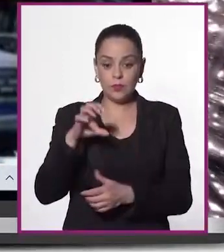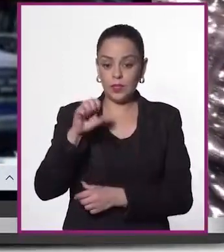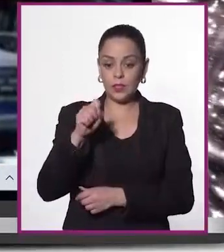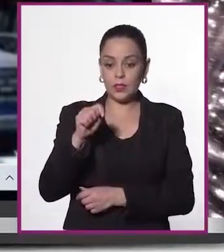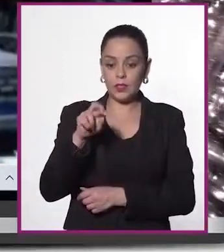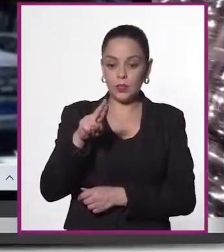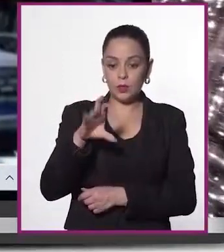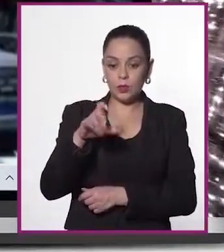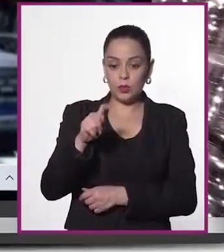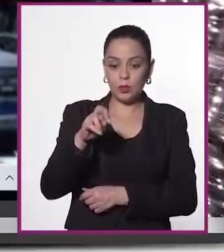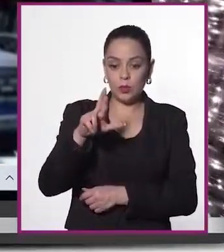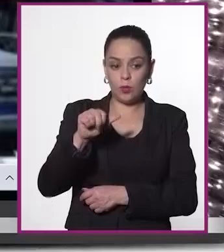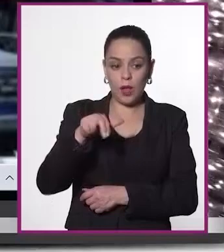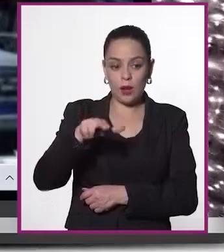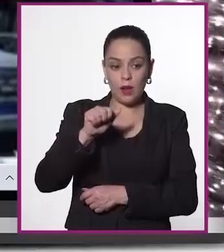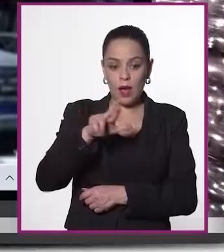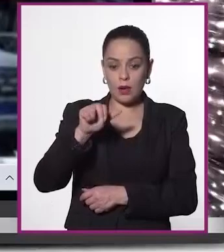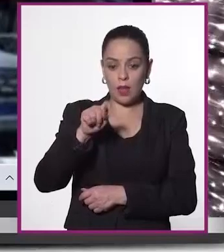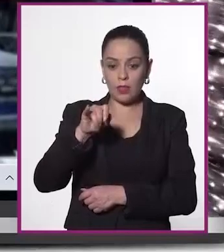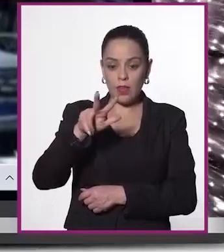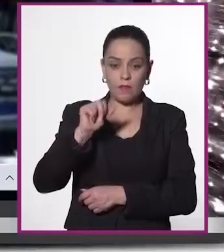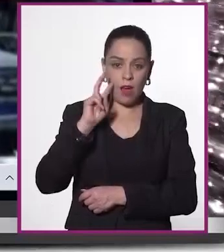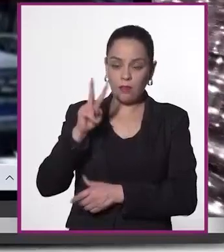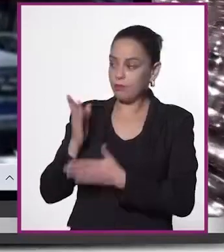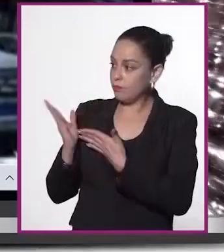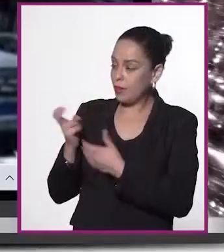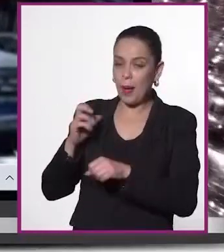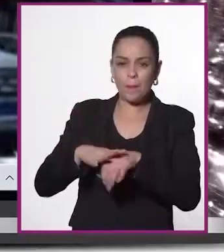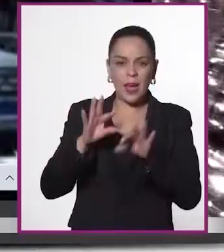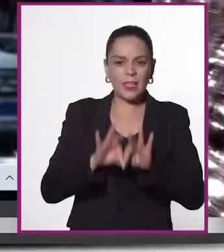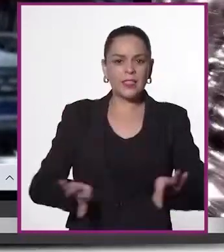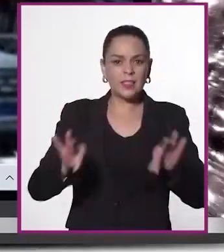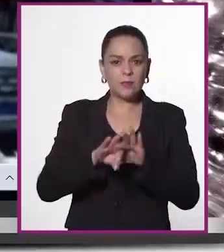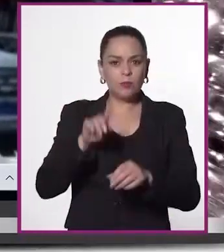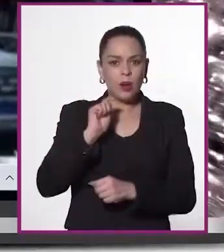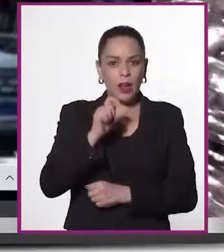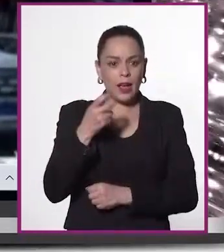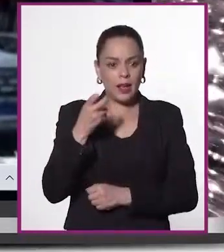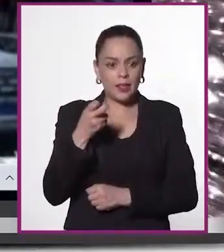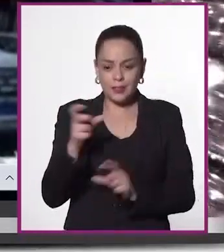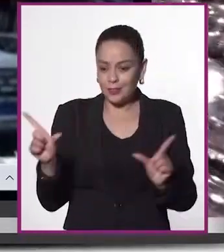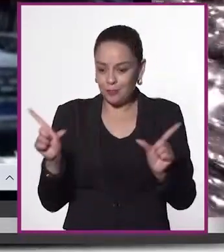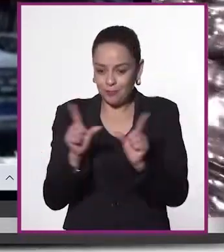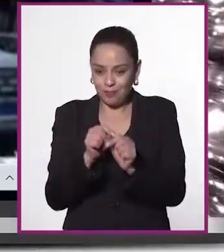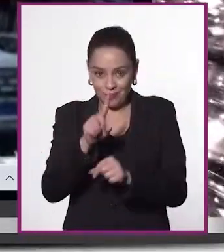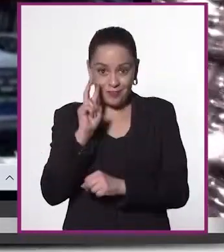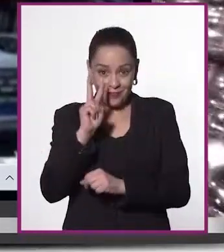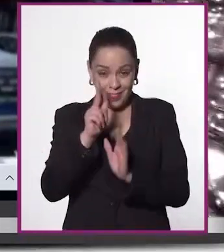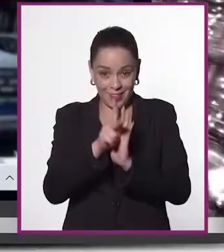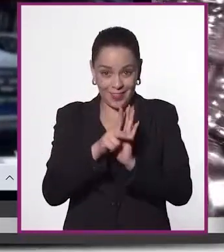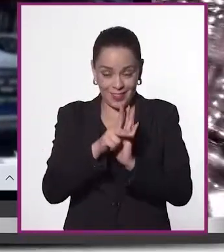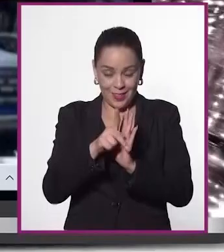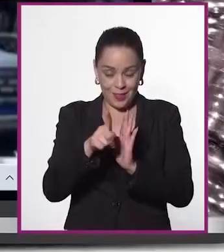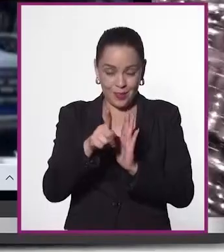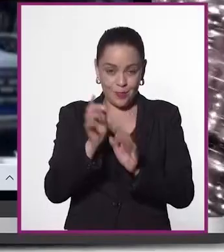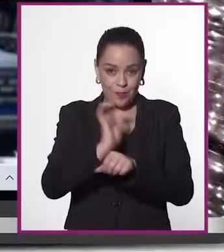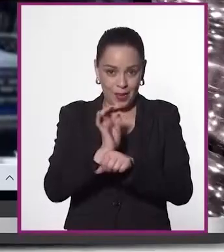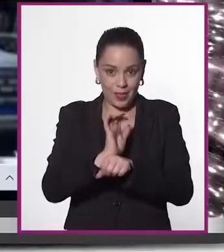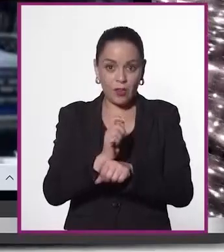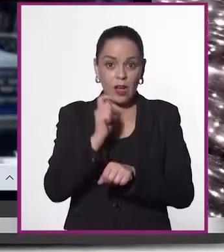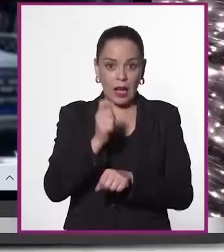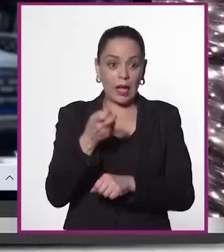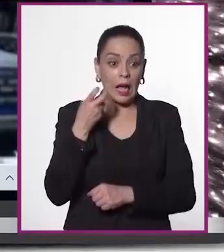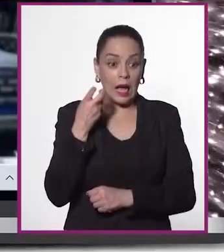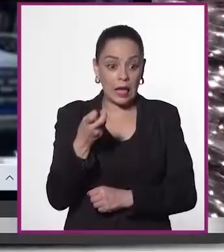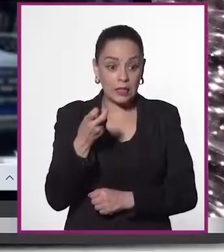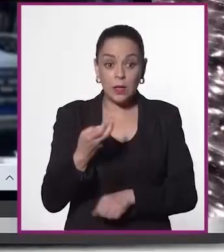narrativa. Aquí, por ejemplo, lo más importante de esta pequeña escena es el final, ¿no? En realidad esta